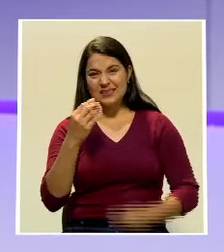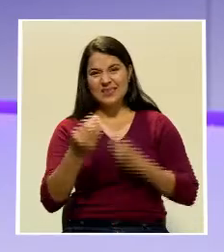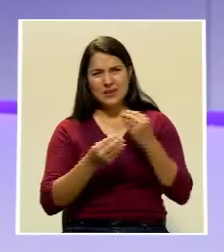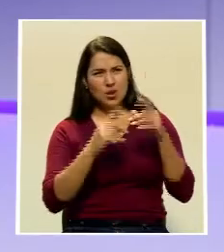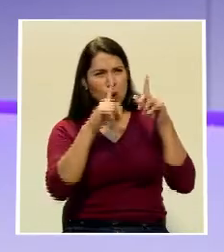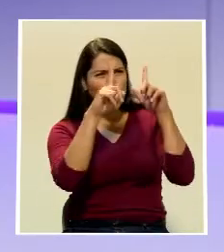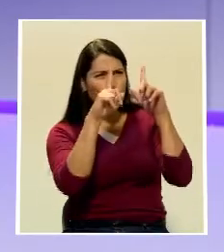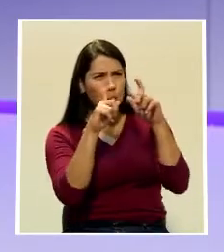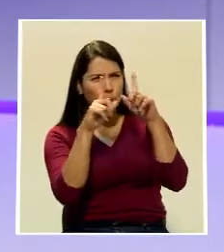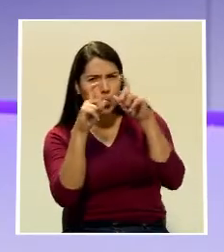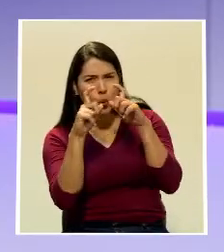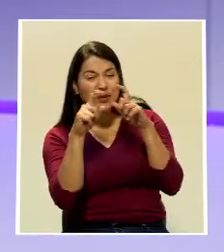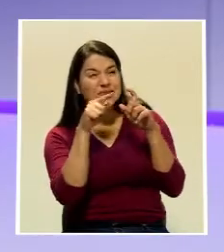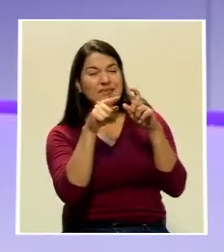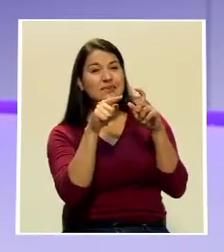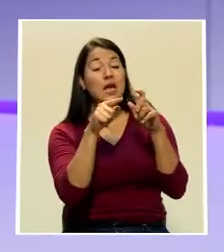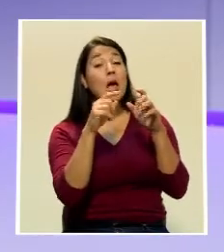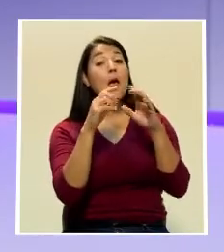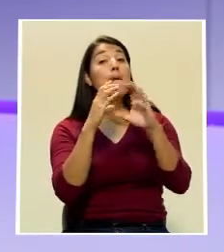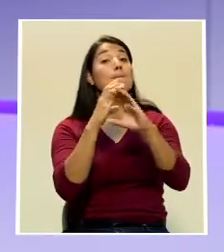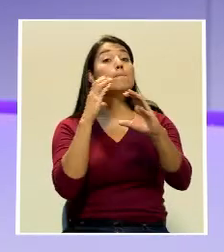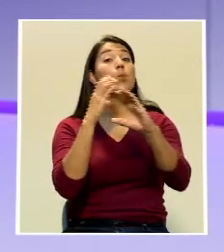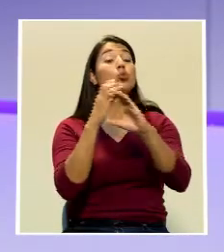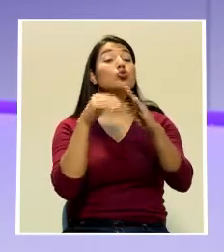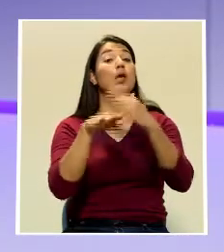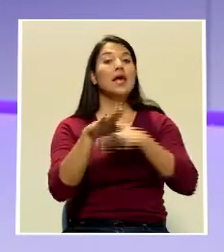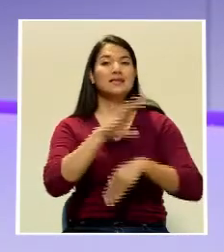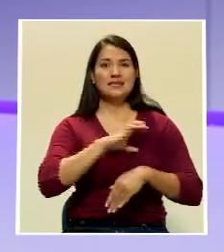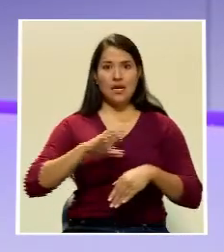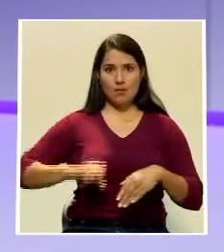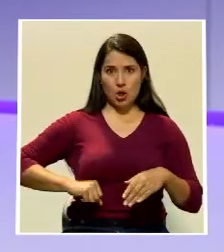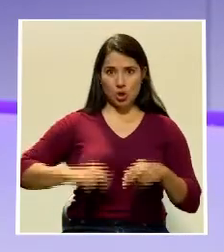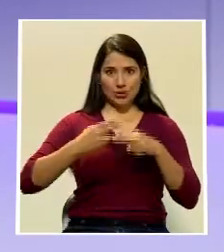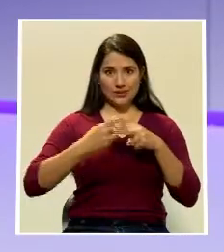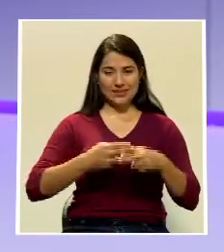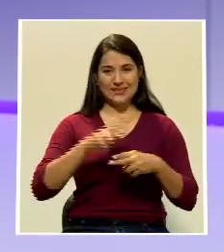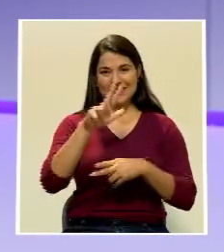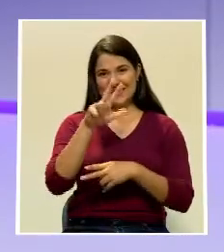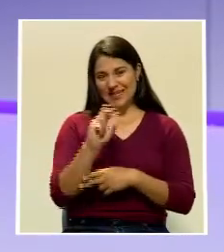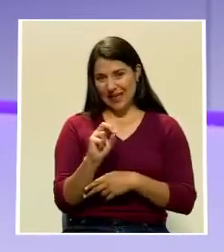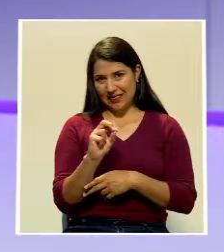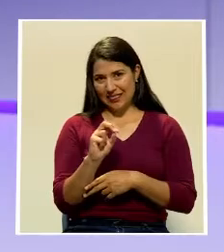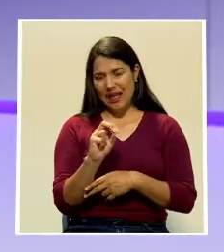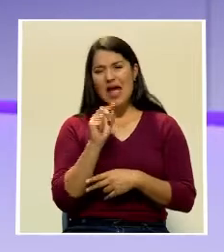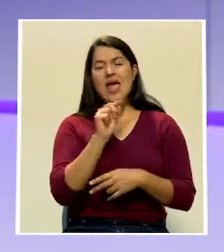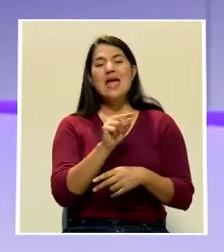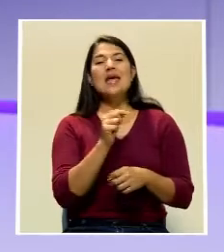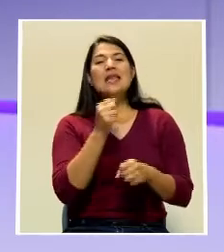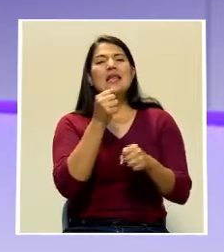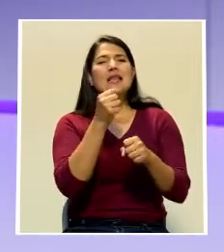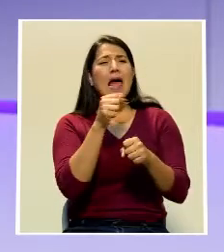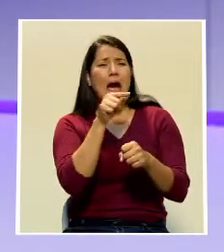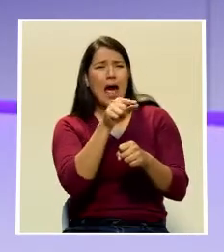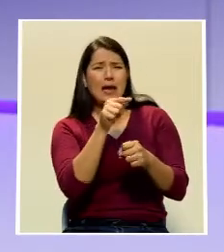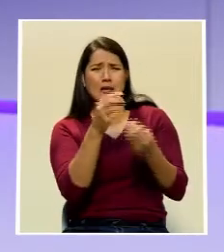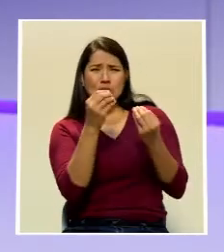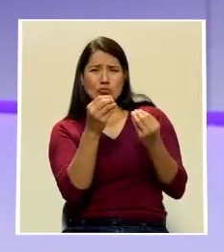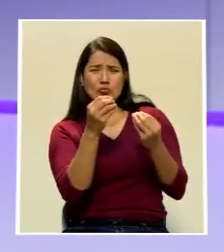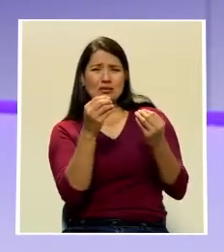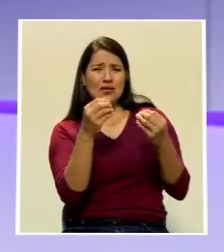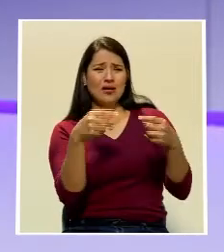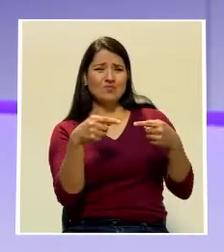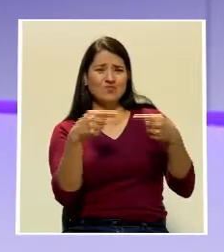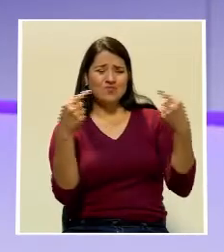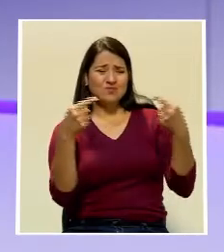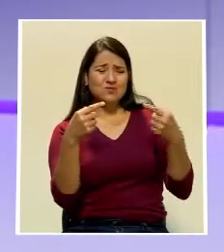línea de autobuses en El Salvador, la 30, que trabaja en medio de la violencia de las maras